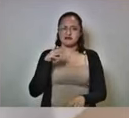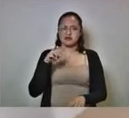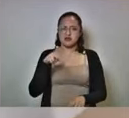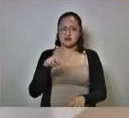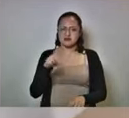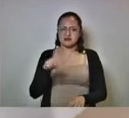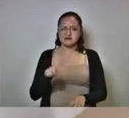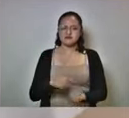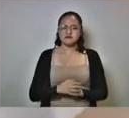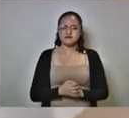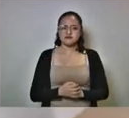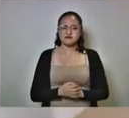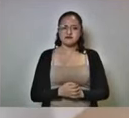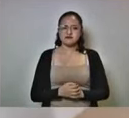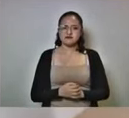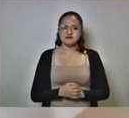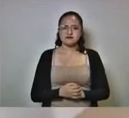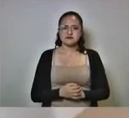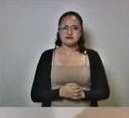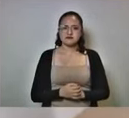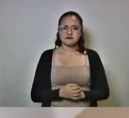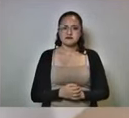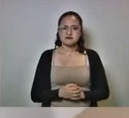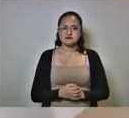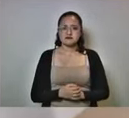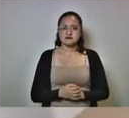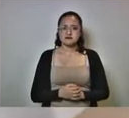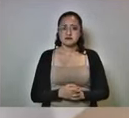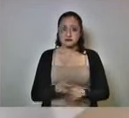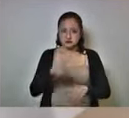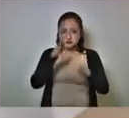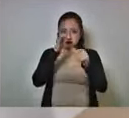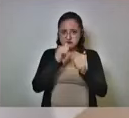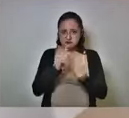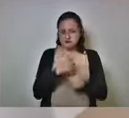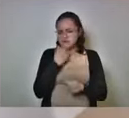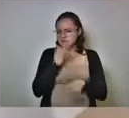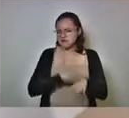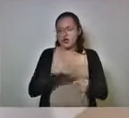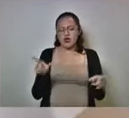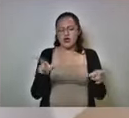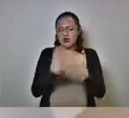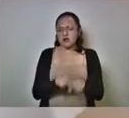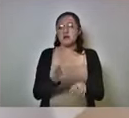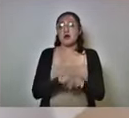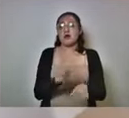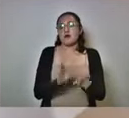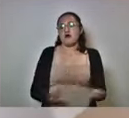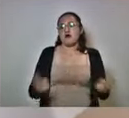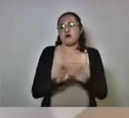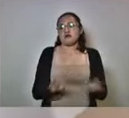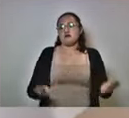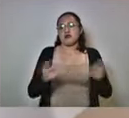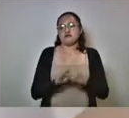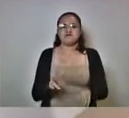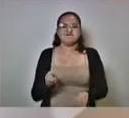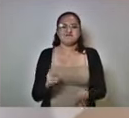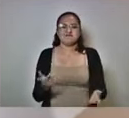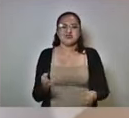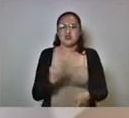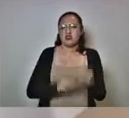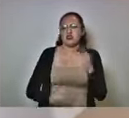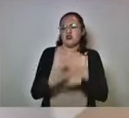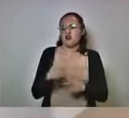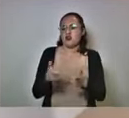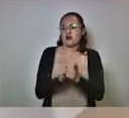Jiménez. ¿De acuerdo? Así te contesto. No le voy a dar más importancia porque es, como todos los de